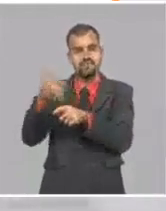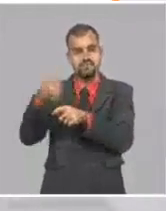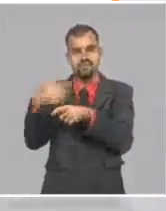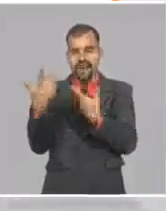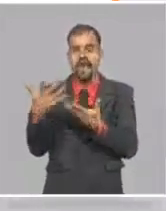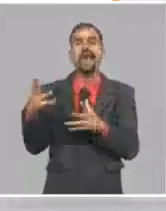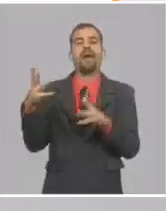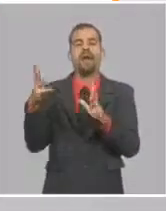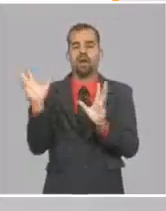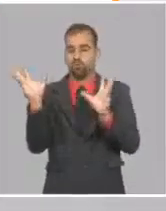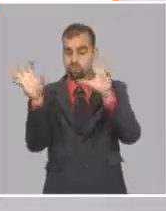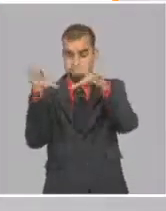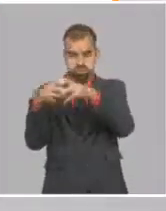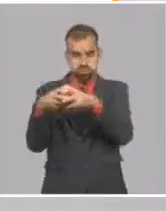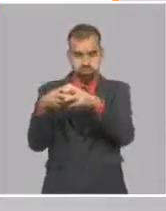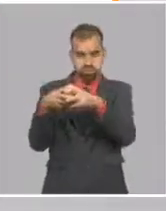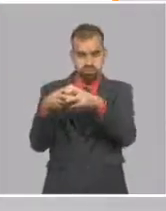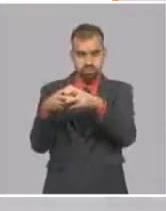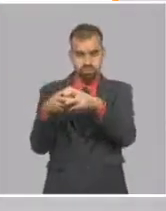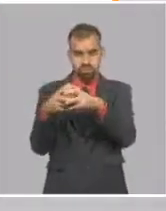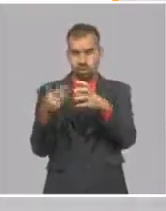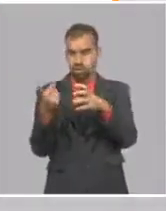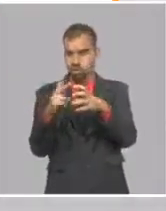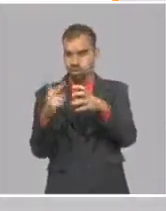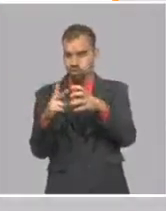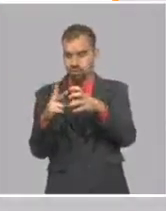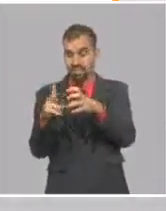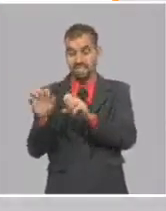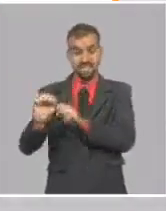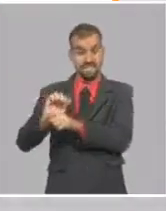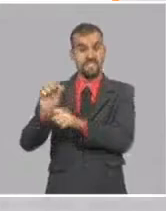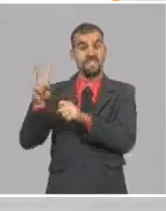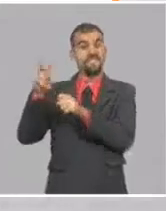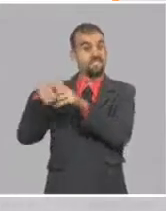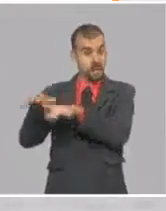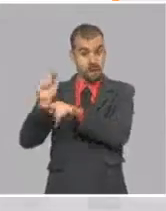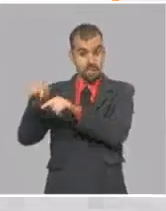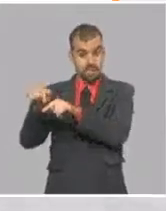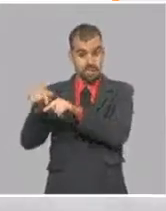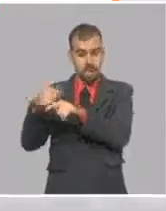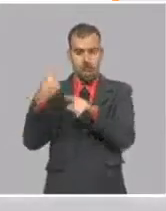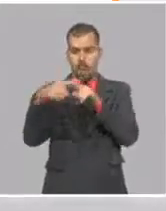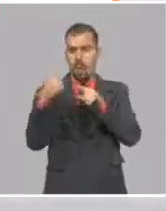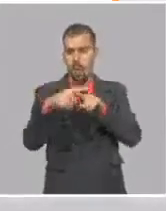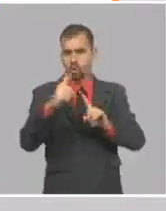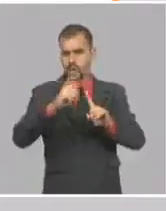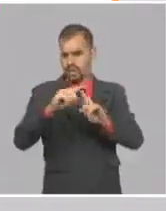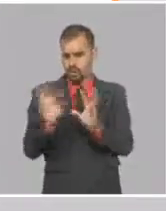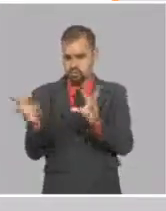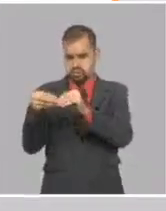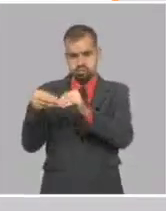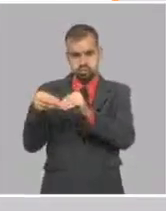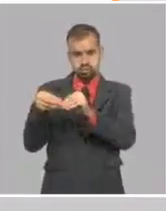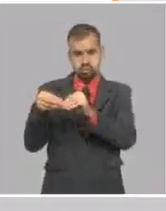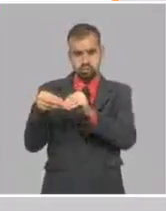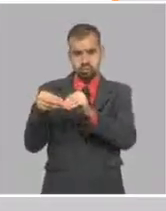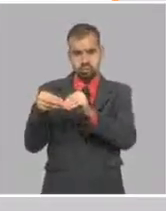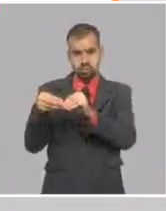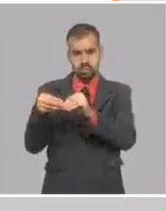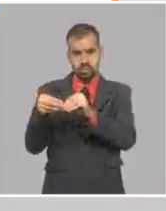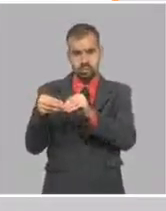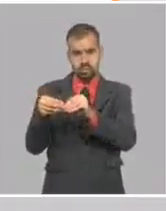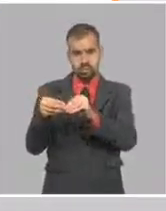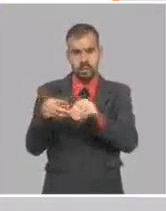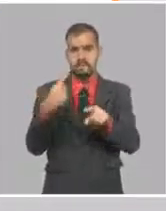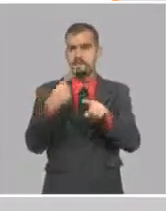antígeno del virus y el toxoide tetánico y esta vacuna conjugada le recuerdo con algunas conjugadas conocemos la vacuna contra el